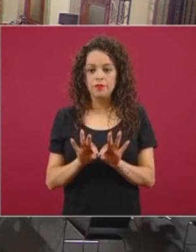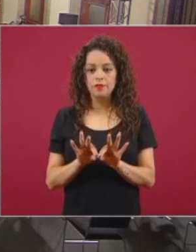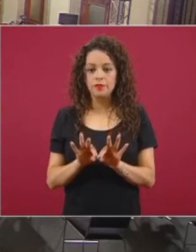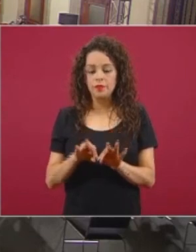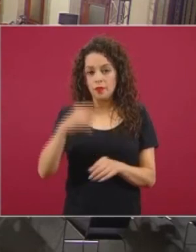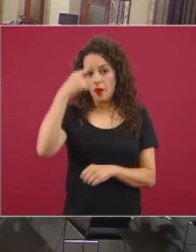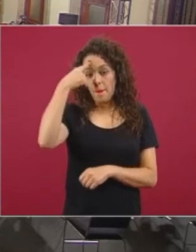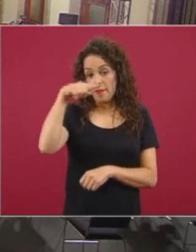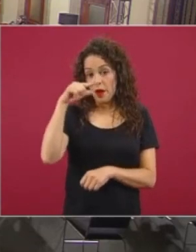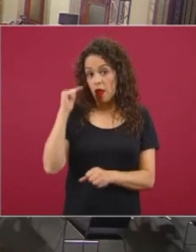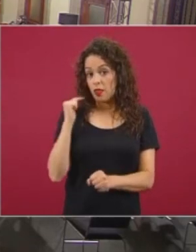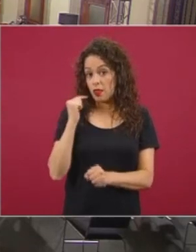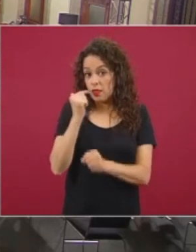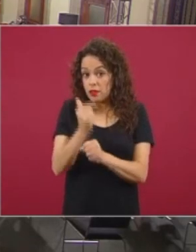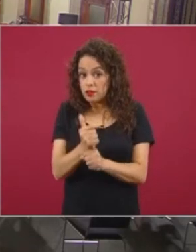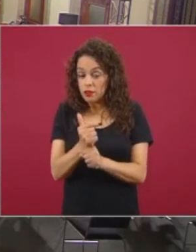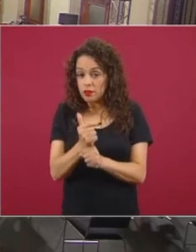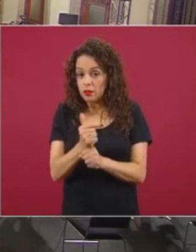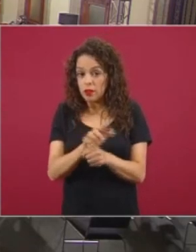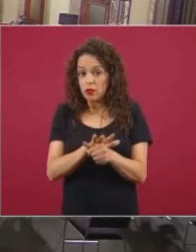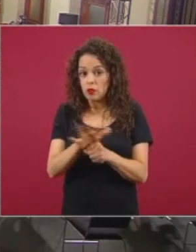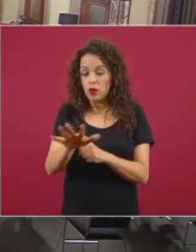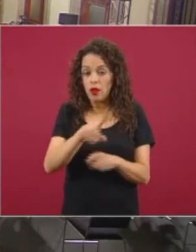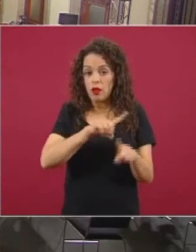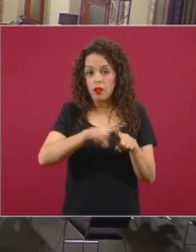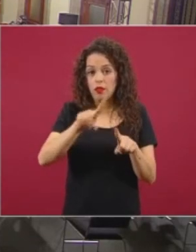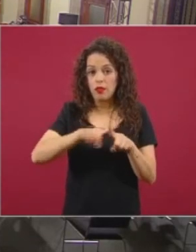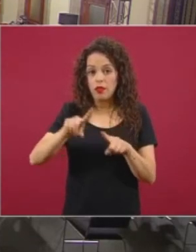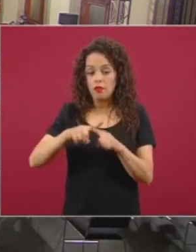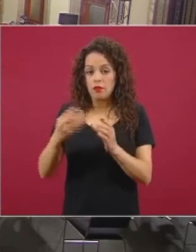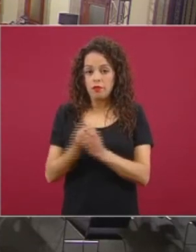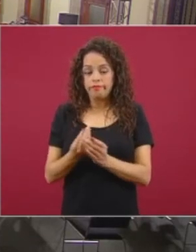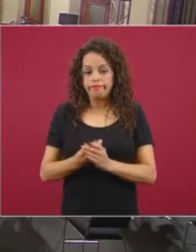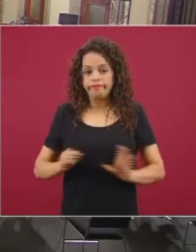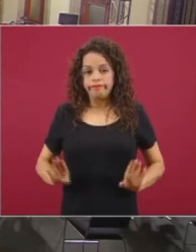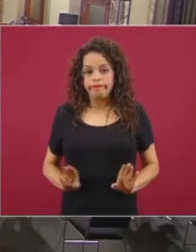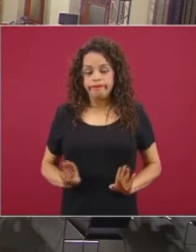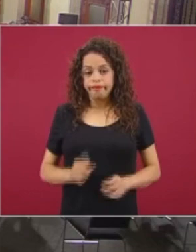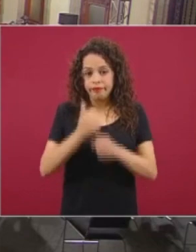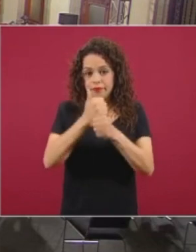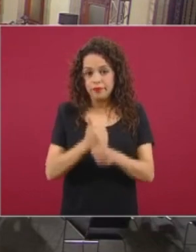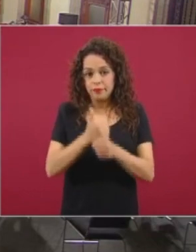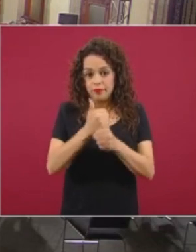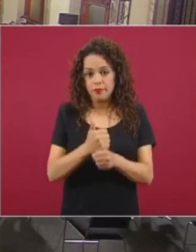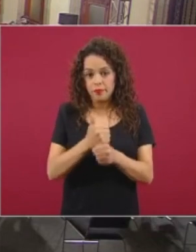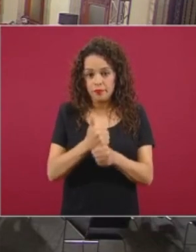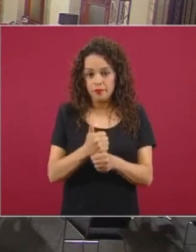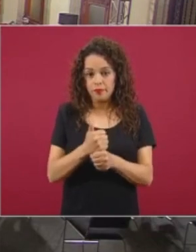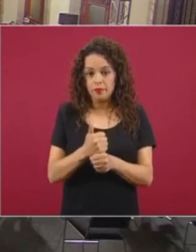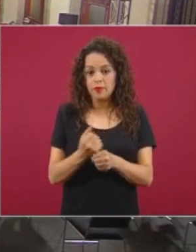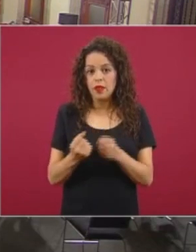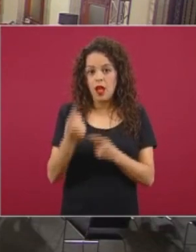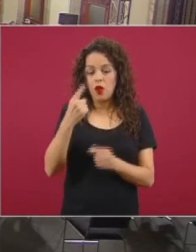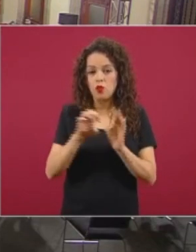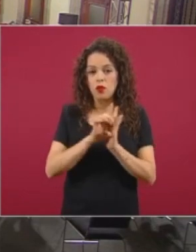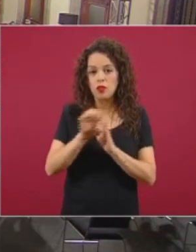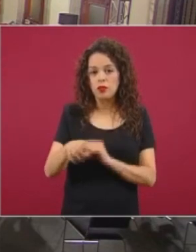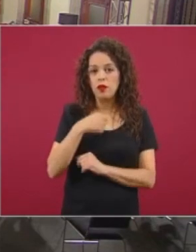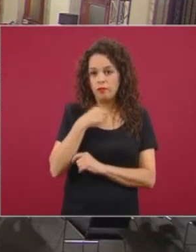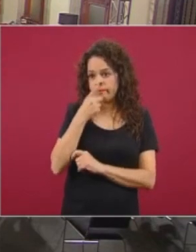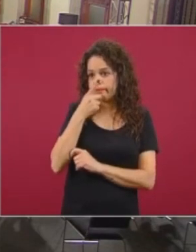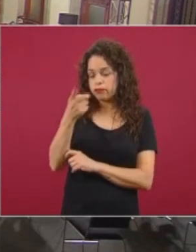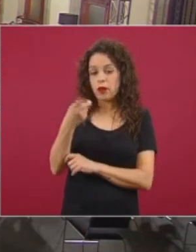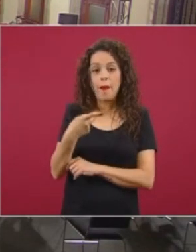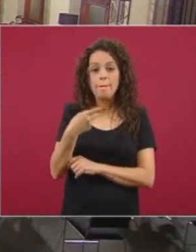identificar los tipos de violencia, el tipo de relaciones. Yo di algunos ejemplos, pero tiene que